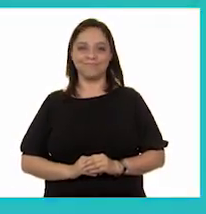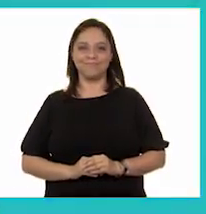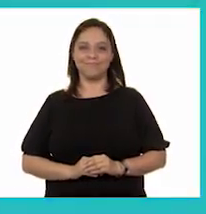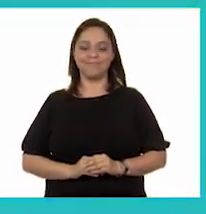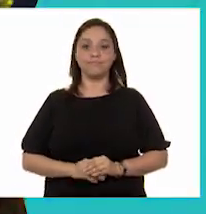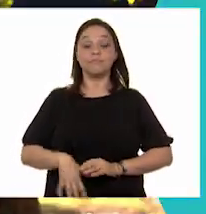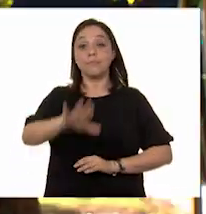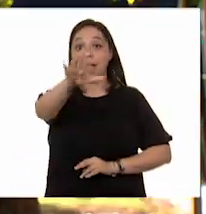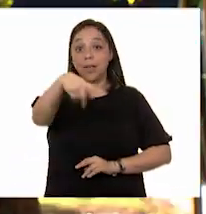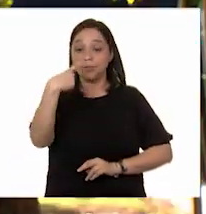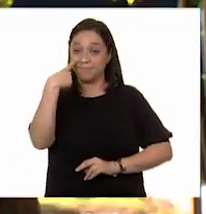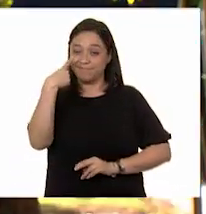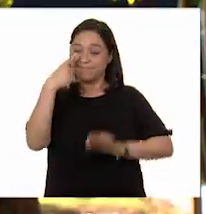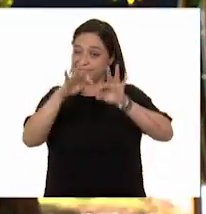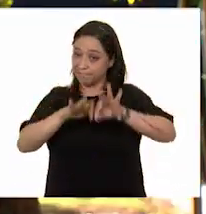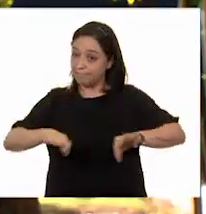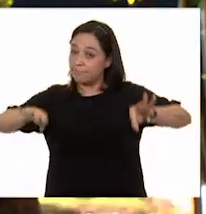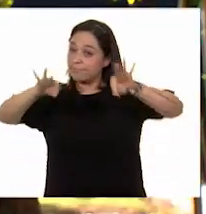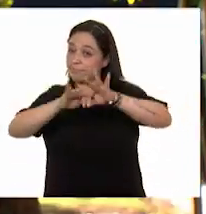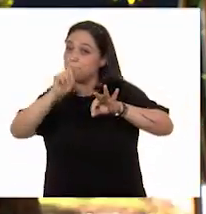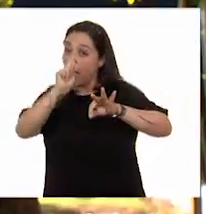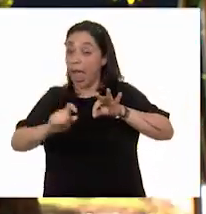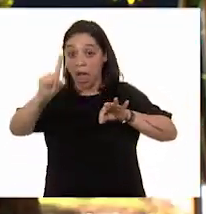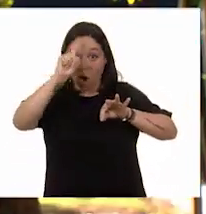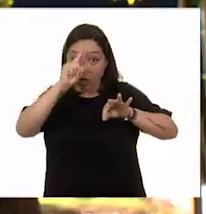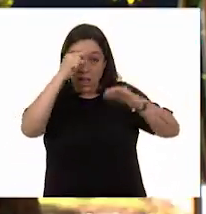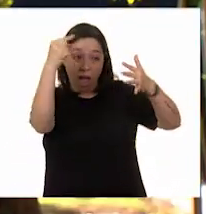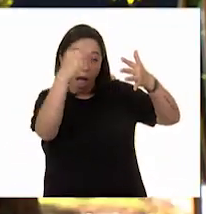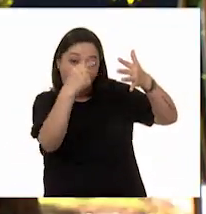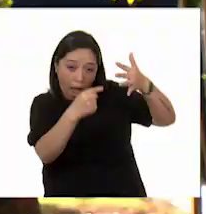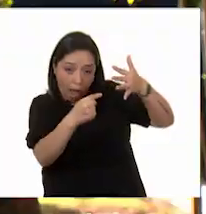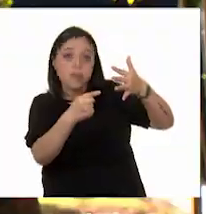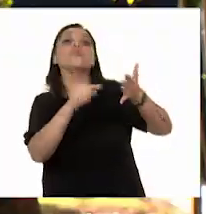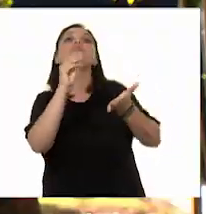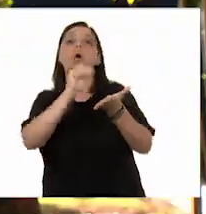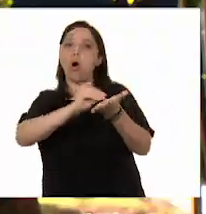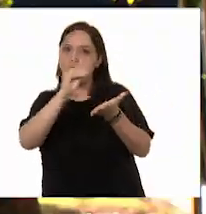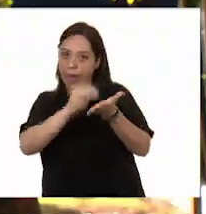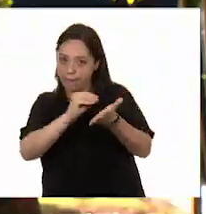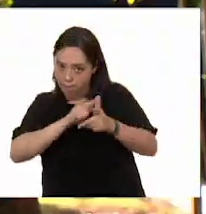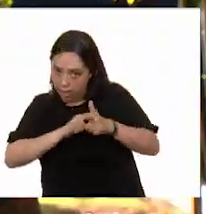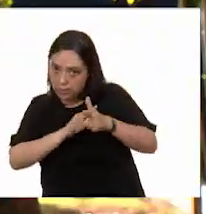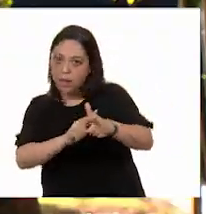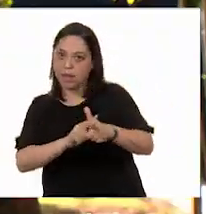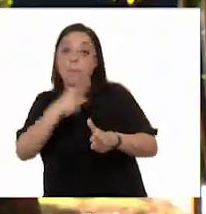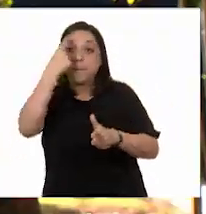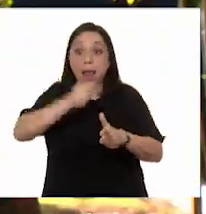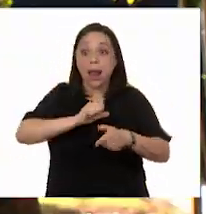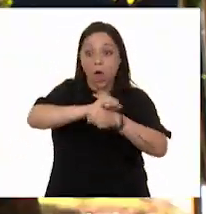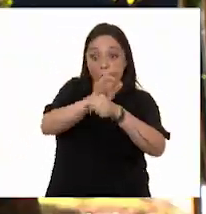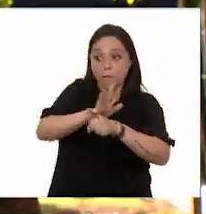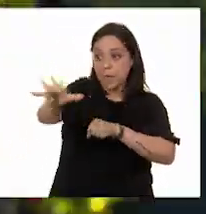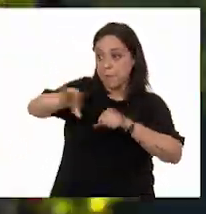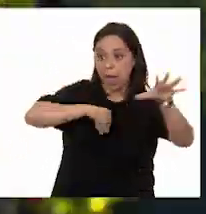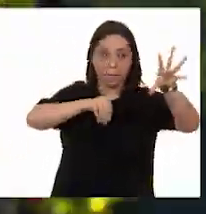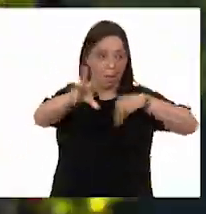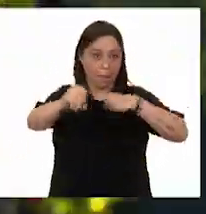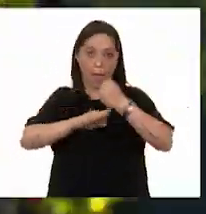Es muy importante continuar con las recomendaciones para evitar contagios de COVID.